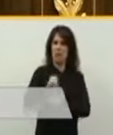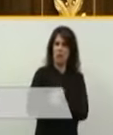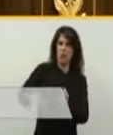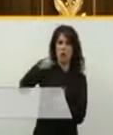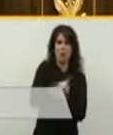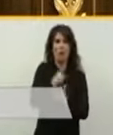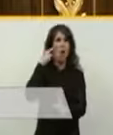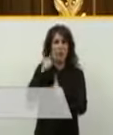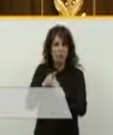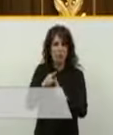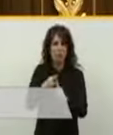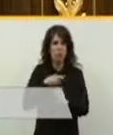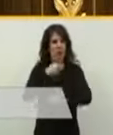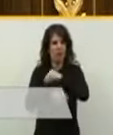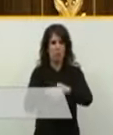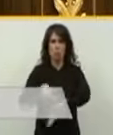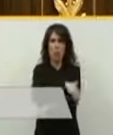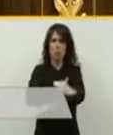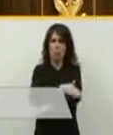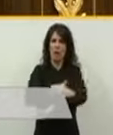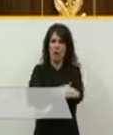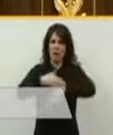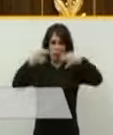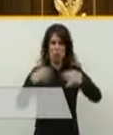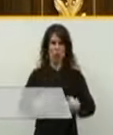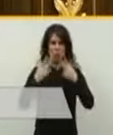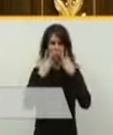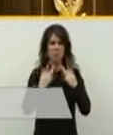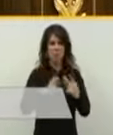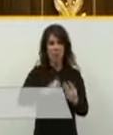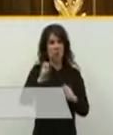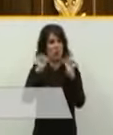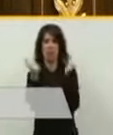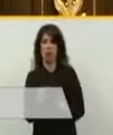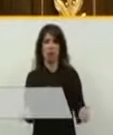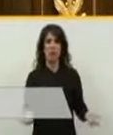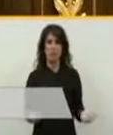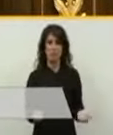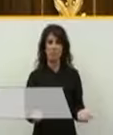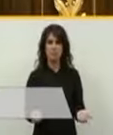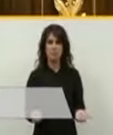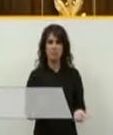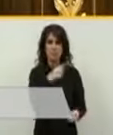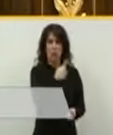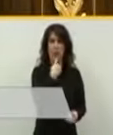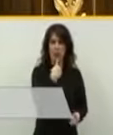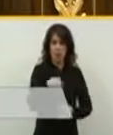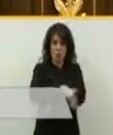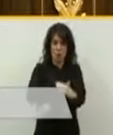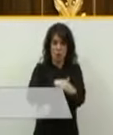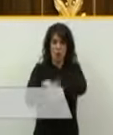la valenciana. Fíjese, usted en su intervención ha señalado que el gobierno de progreso que haya en este país tiene que